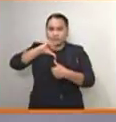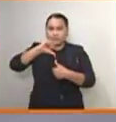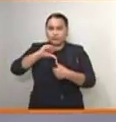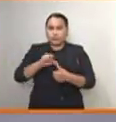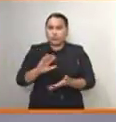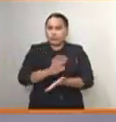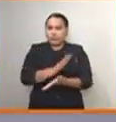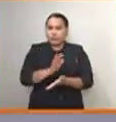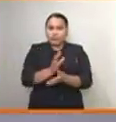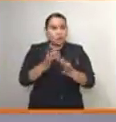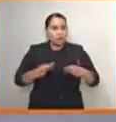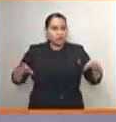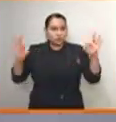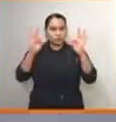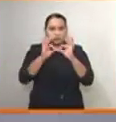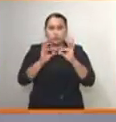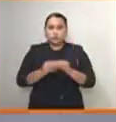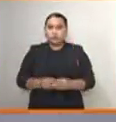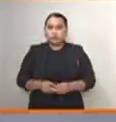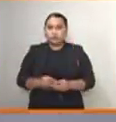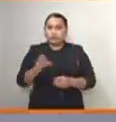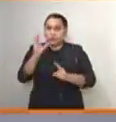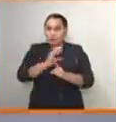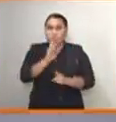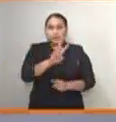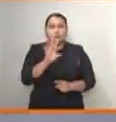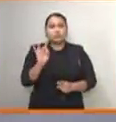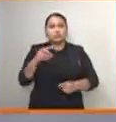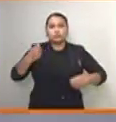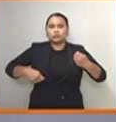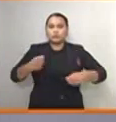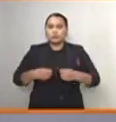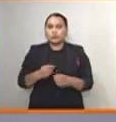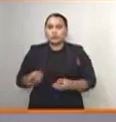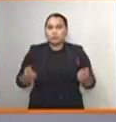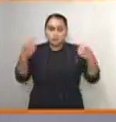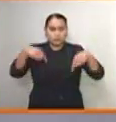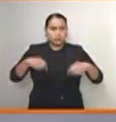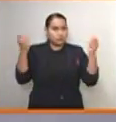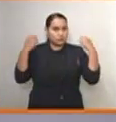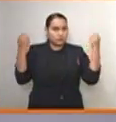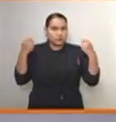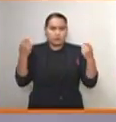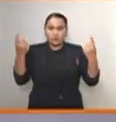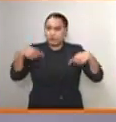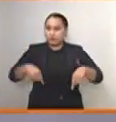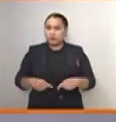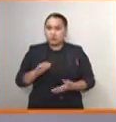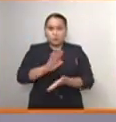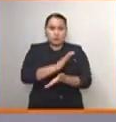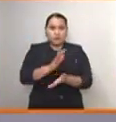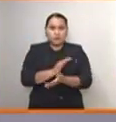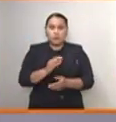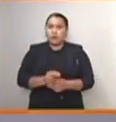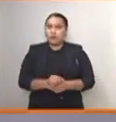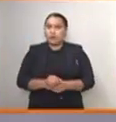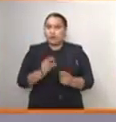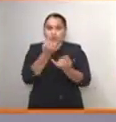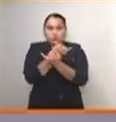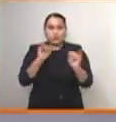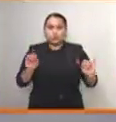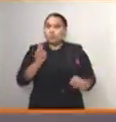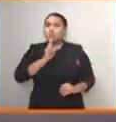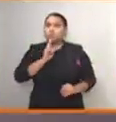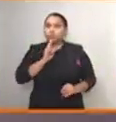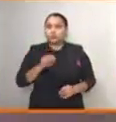más importantes. Es por eso que cada 28 de septiembre conmemoramos la llegada de los pliegues de la independencia de Honduras. Atentos, jugadores, porque damos